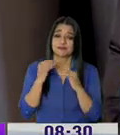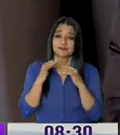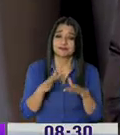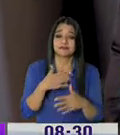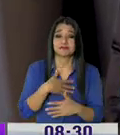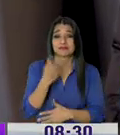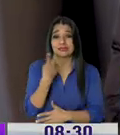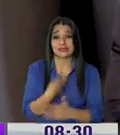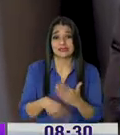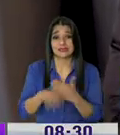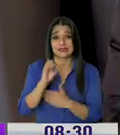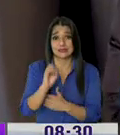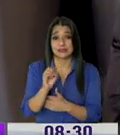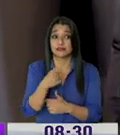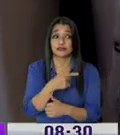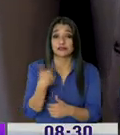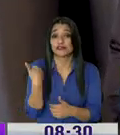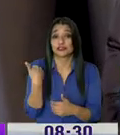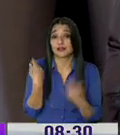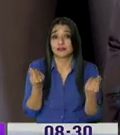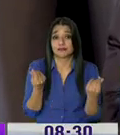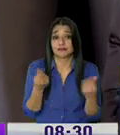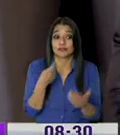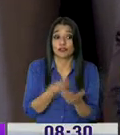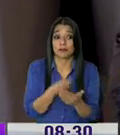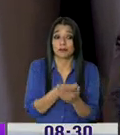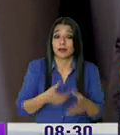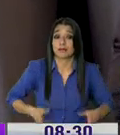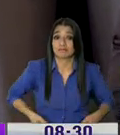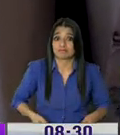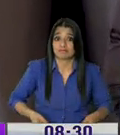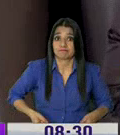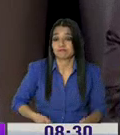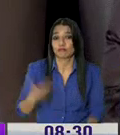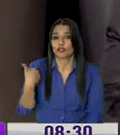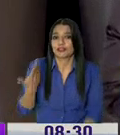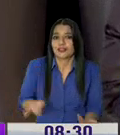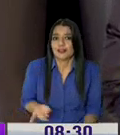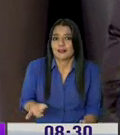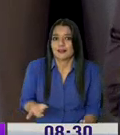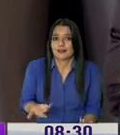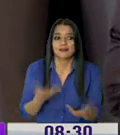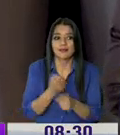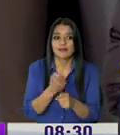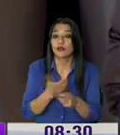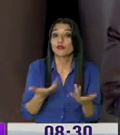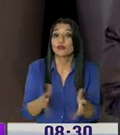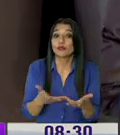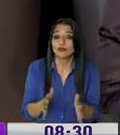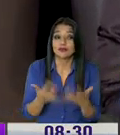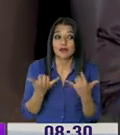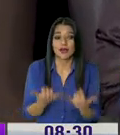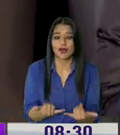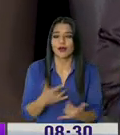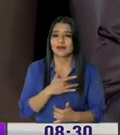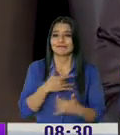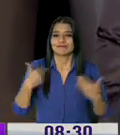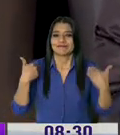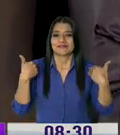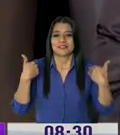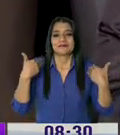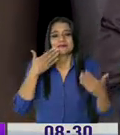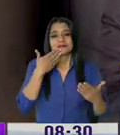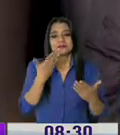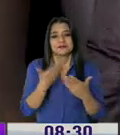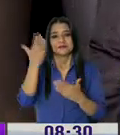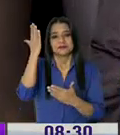hijo porque no tengo lo necesario para comprarle. Por ejemplo, no tengo dinero, trabajo. Y por eso estoy muy